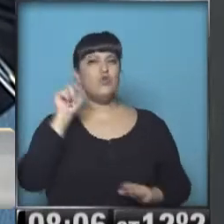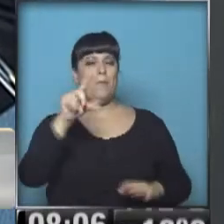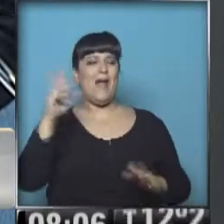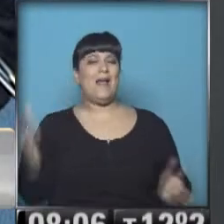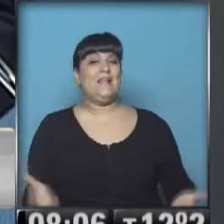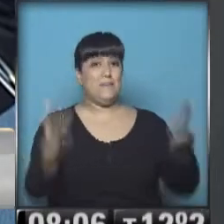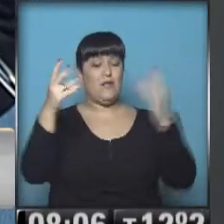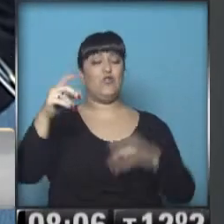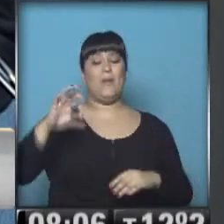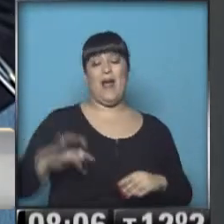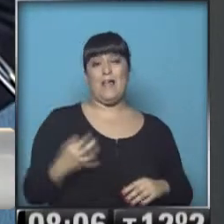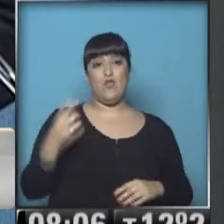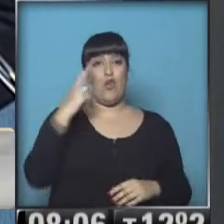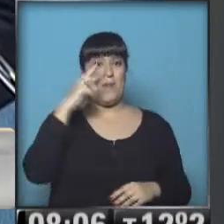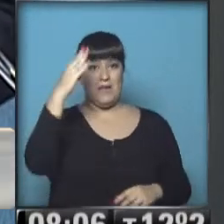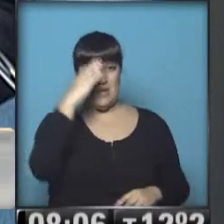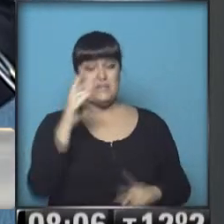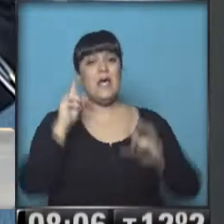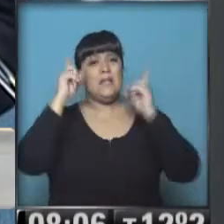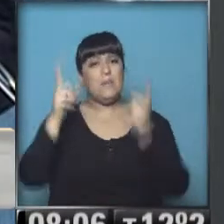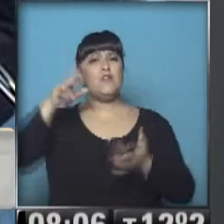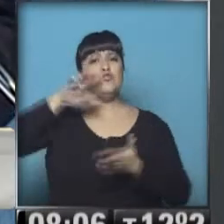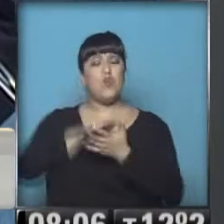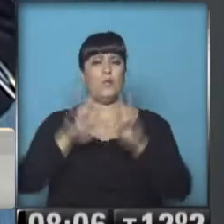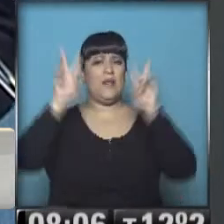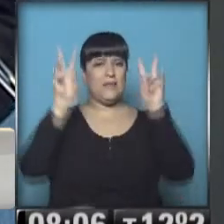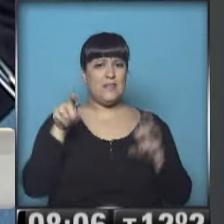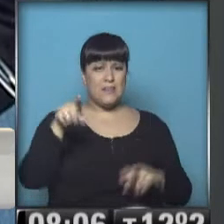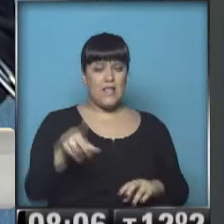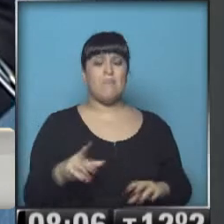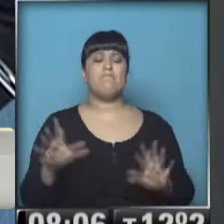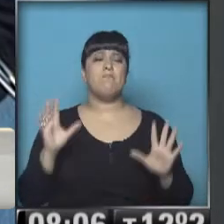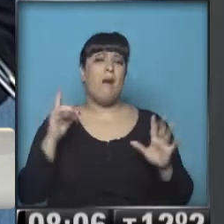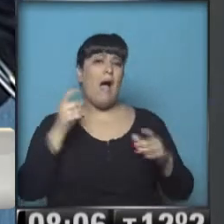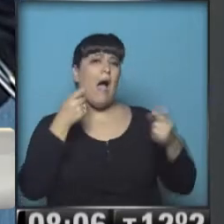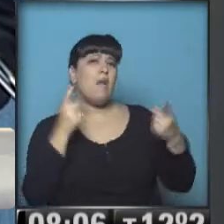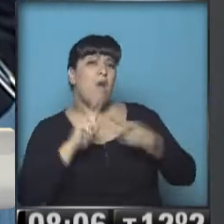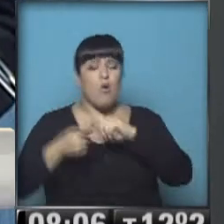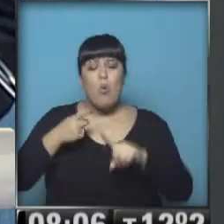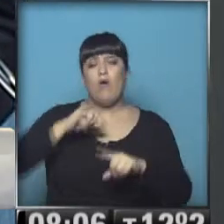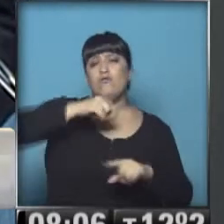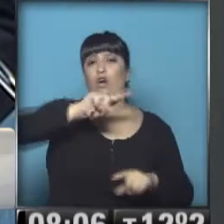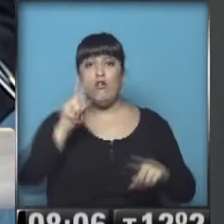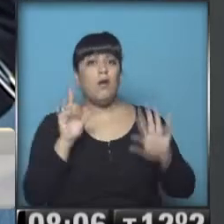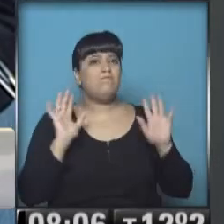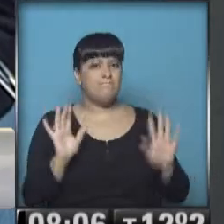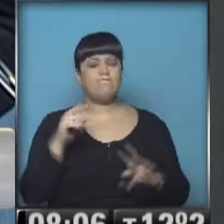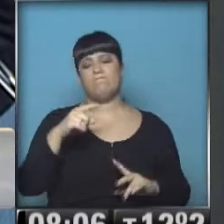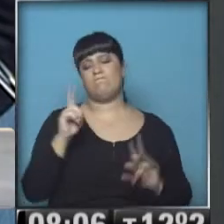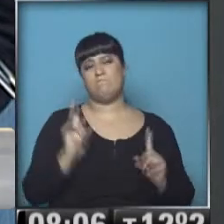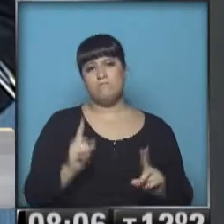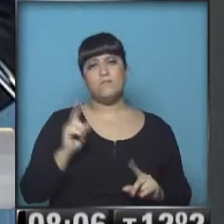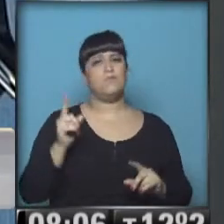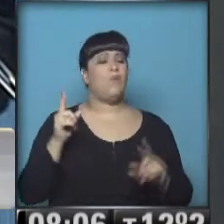y en respecto al tema de eventuales acuerdos o no lo que ha fijado como